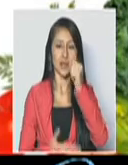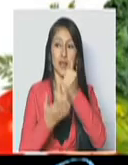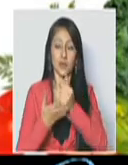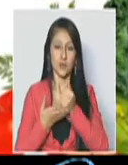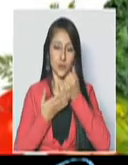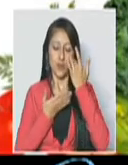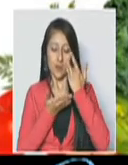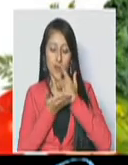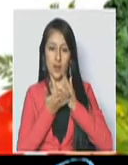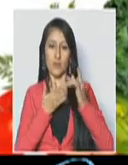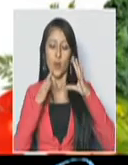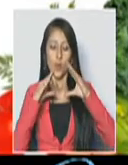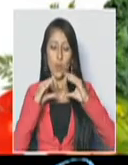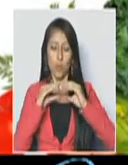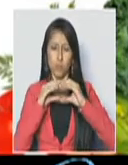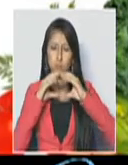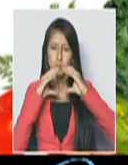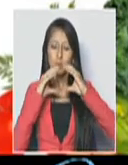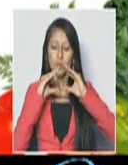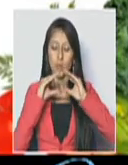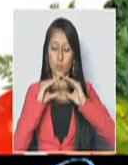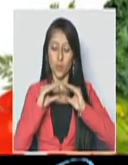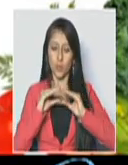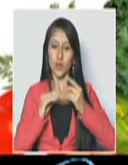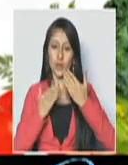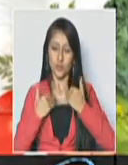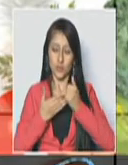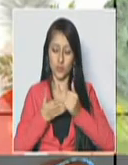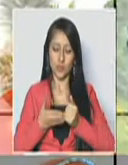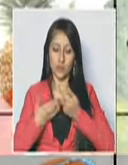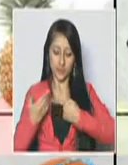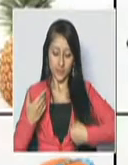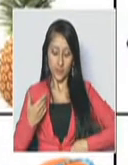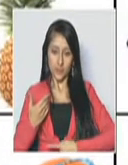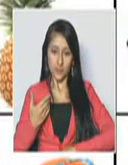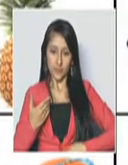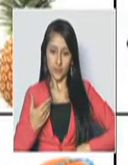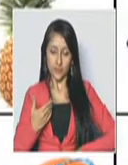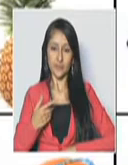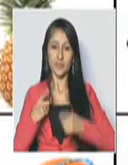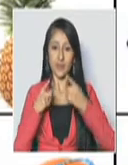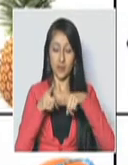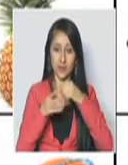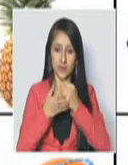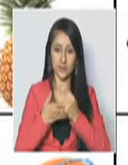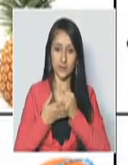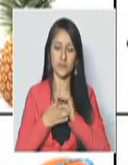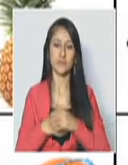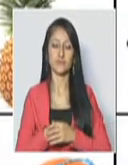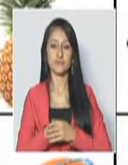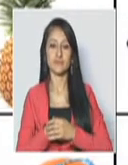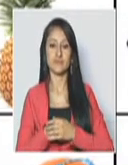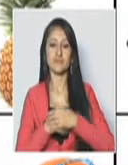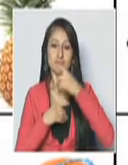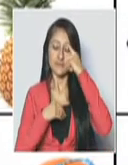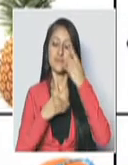desintoxicante un gran depurador digestivo la papaya tiene papaína